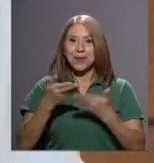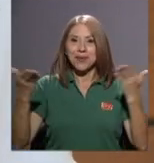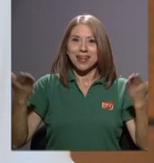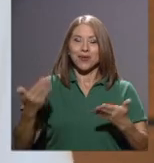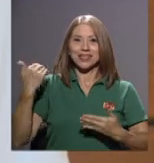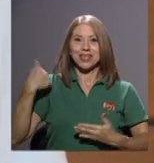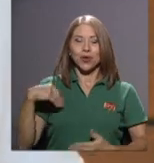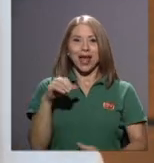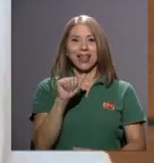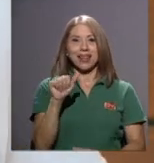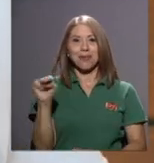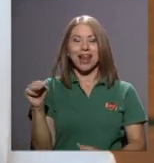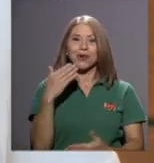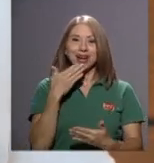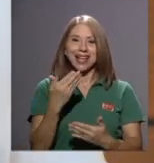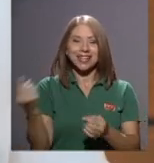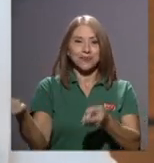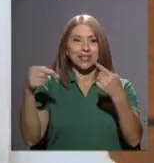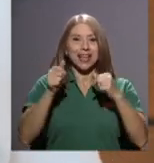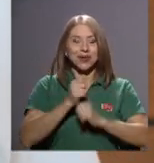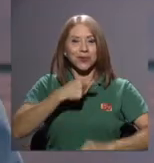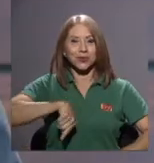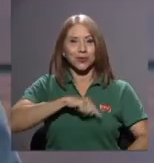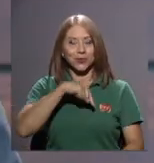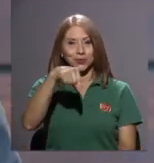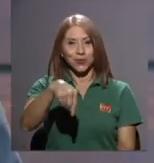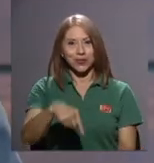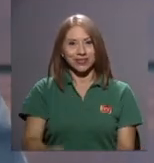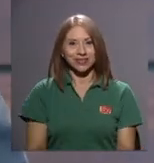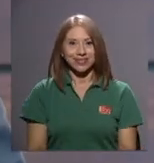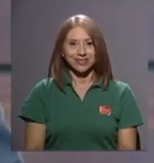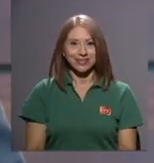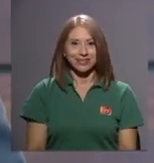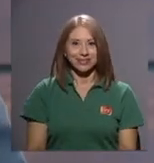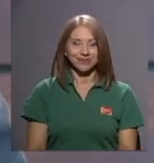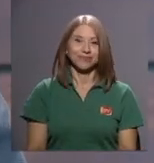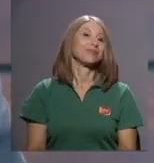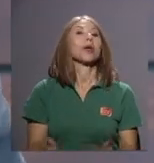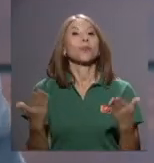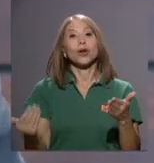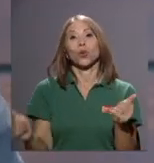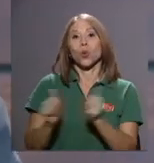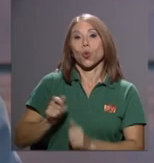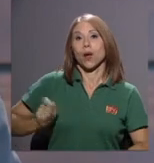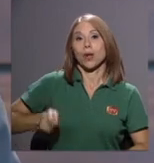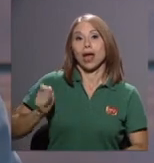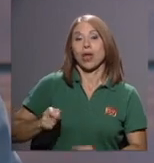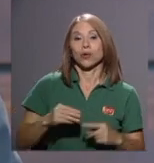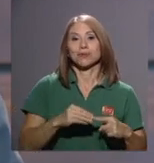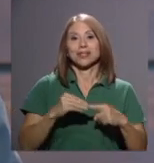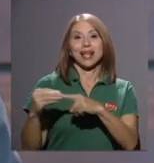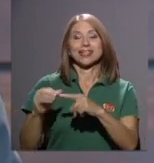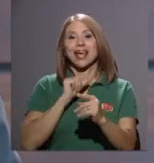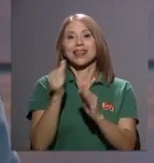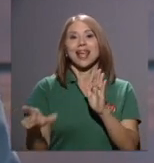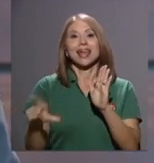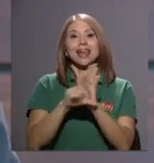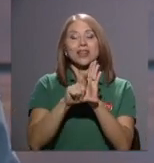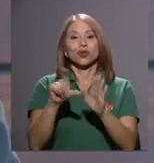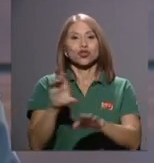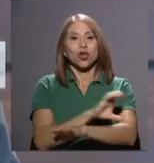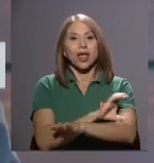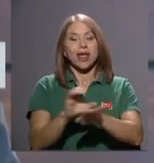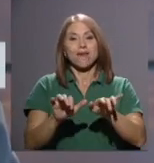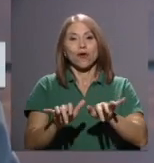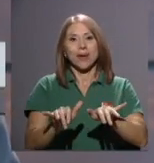Medrano y muchísimas gracias por estar con nosotros el día de hoy. Regresamos con un abogado especialista en delitos informáticos y que casualmente esta